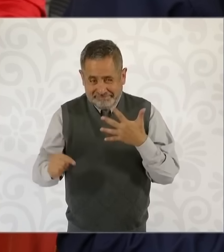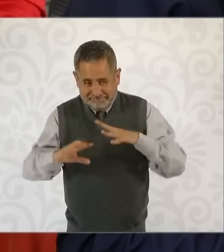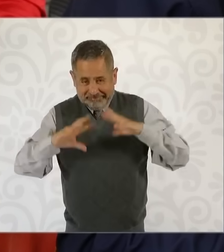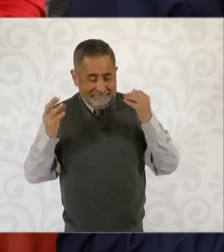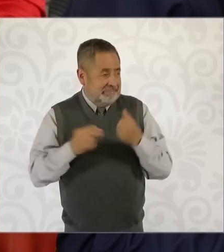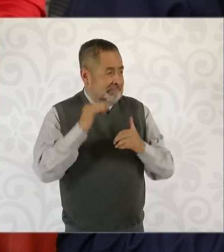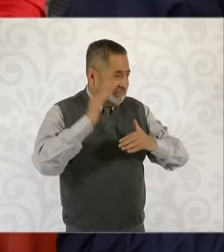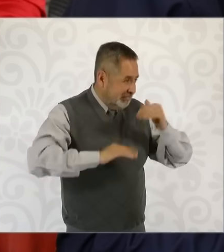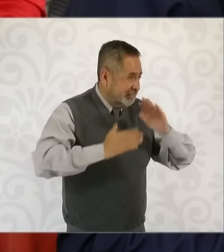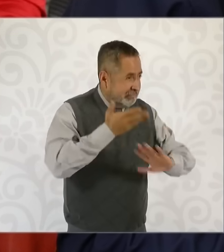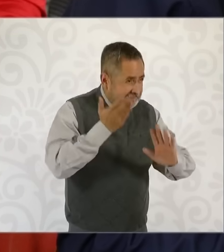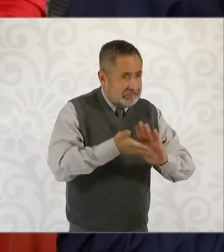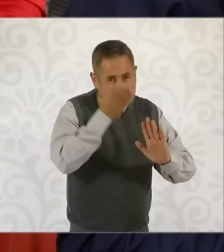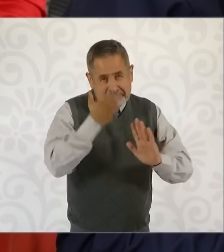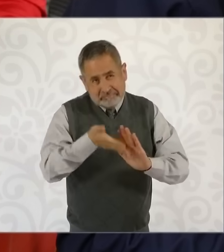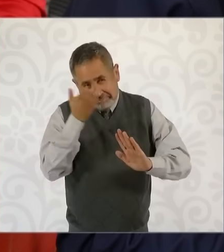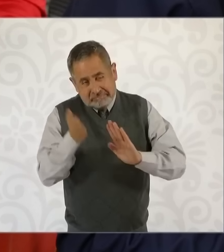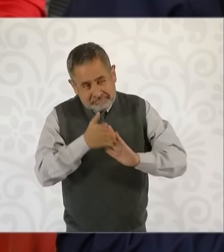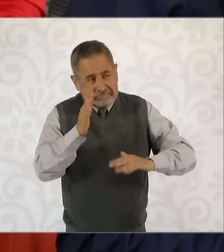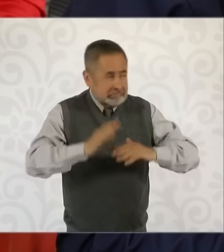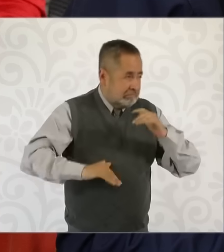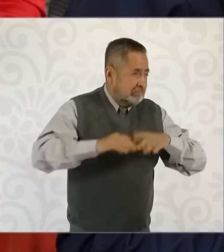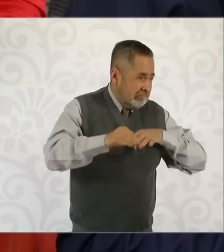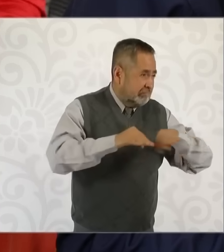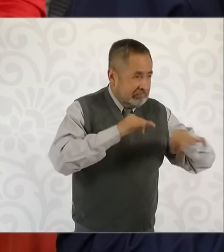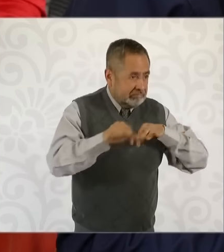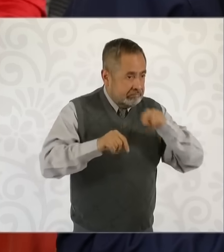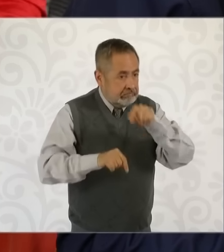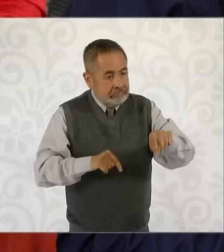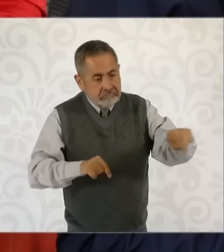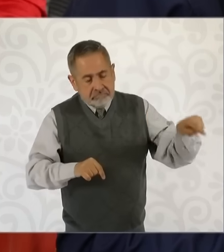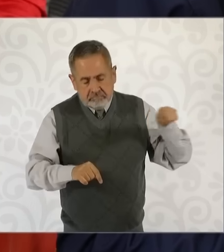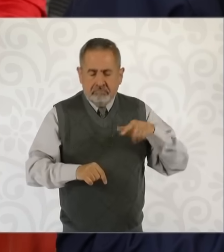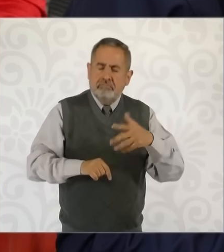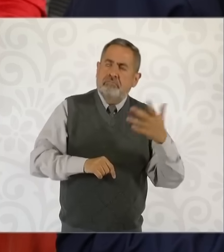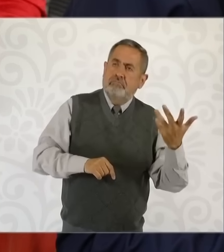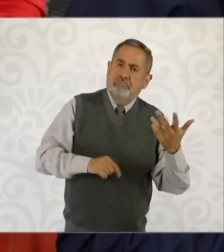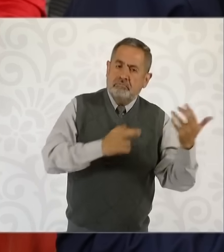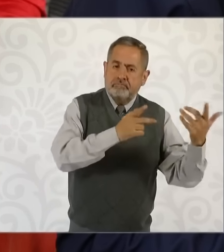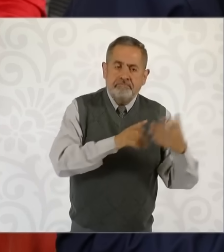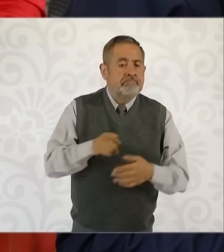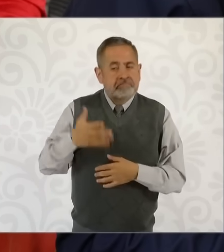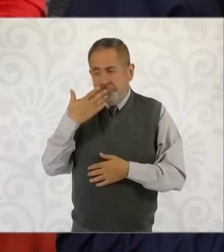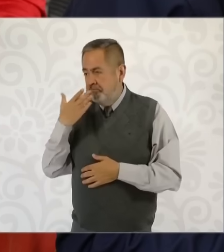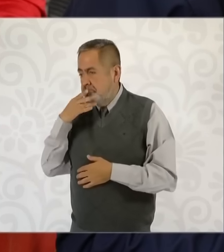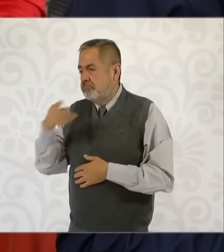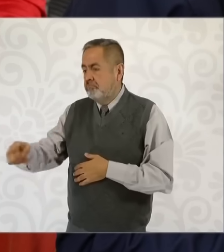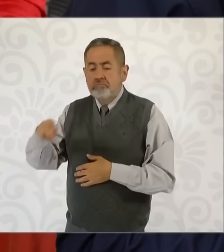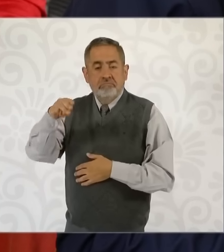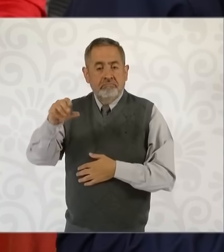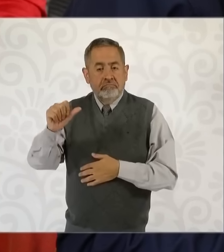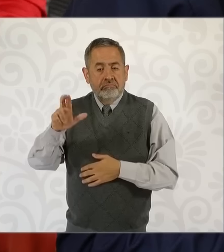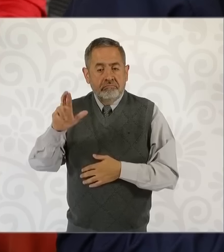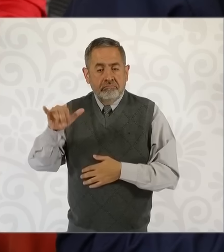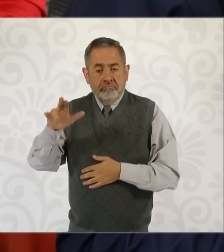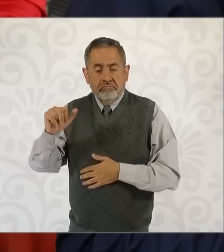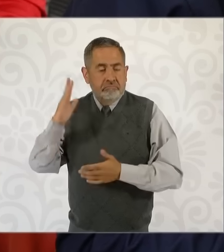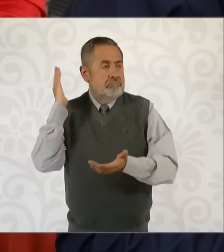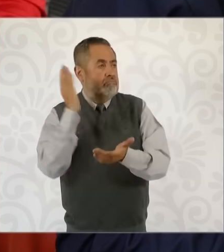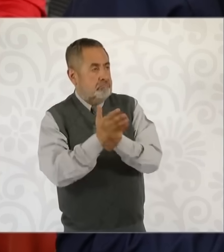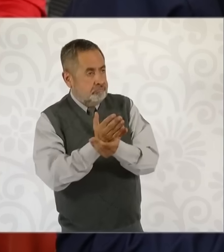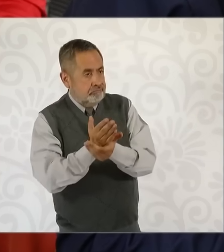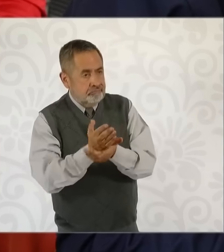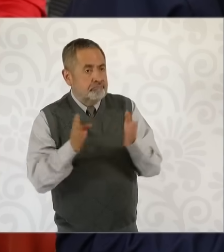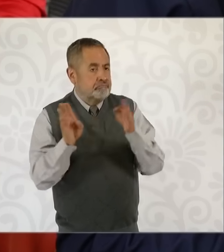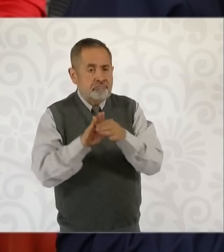han estado trabajando y reconozco lo que ha hecho Mariana ahí